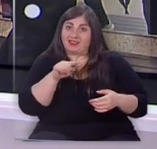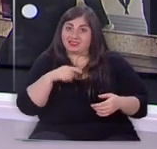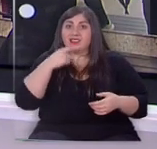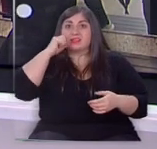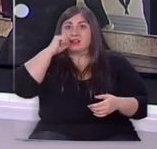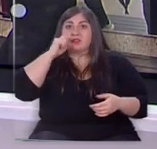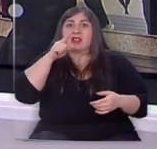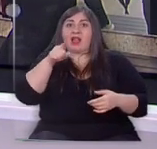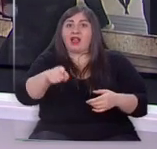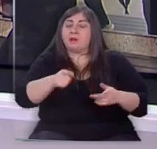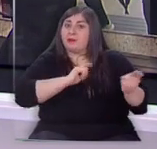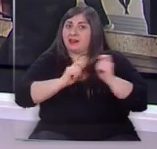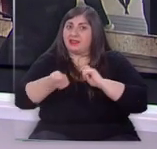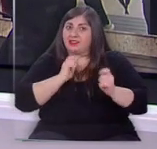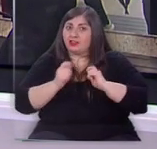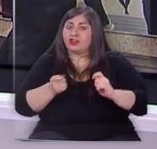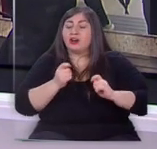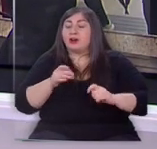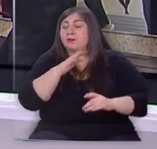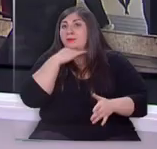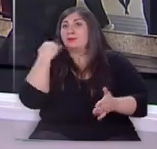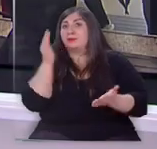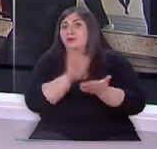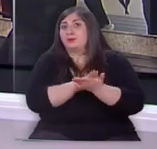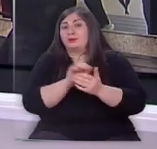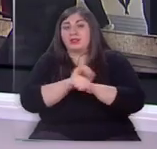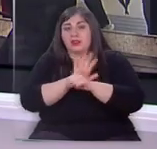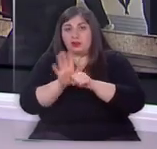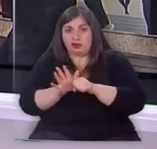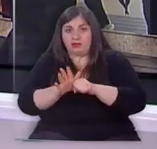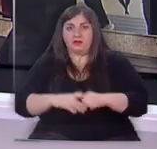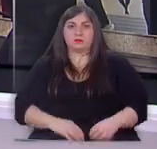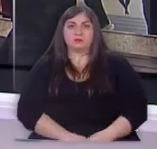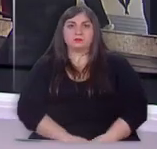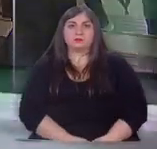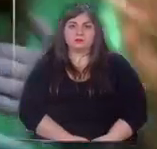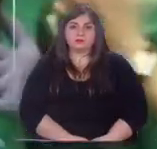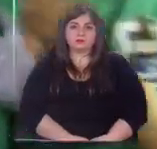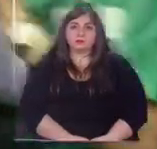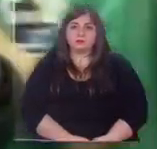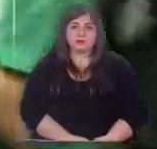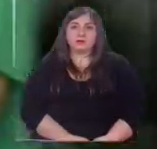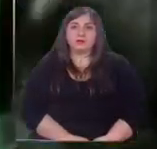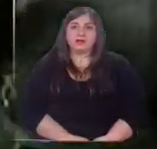este tipo de medidas por lo mortal que resulta el coronavirus.